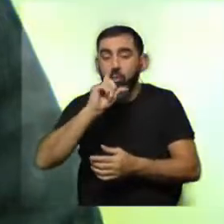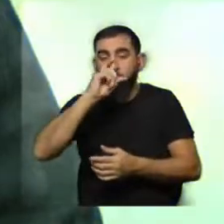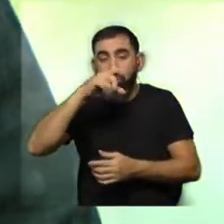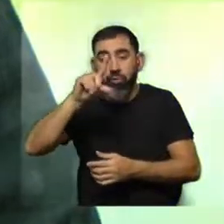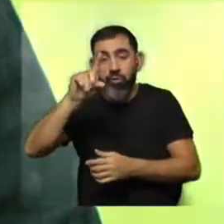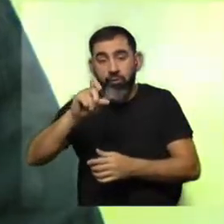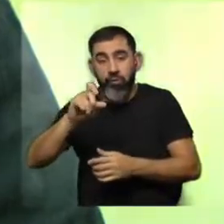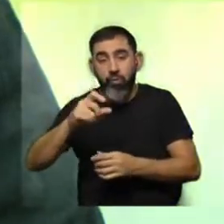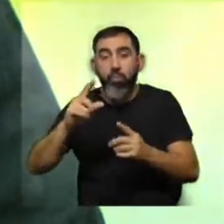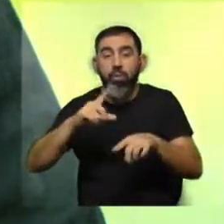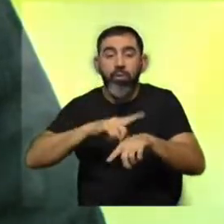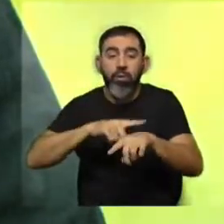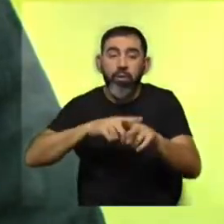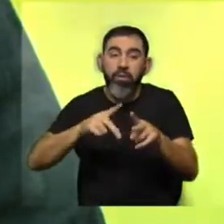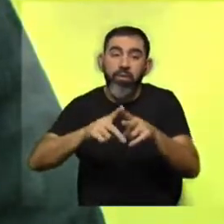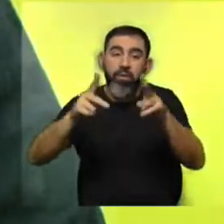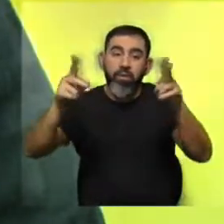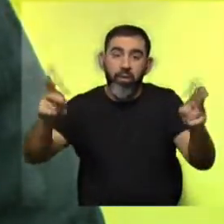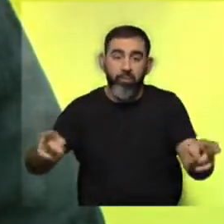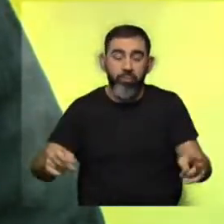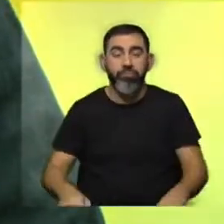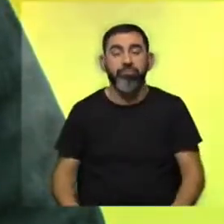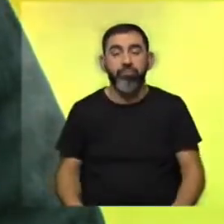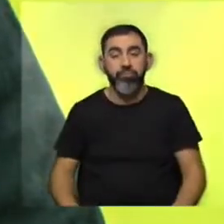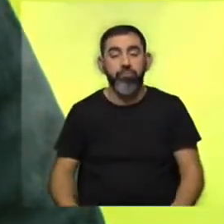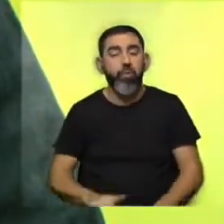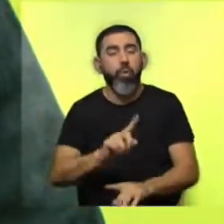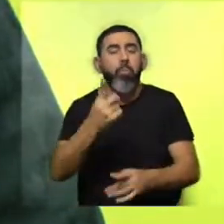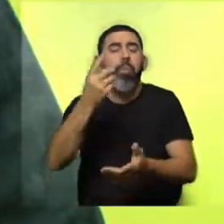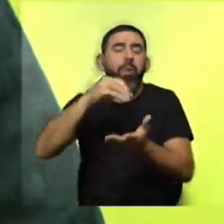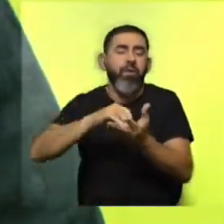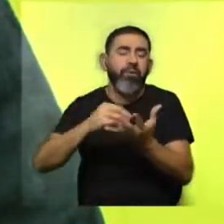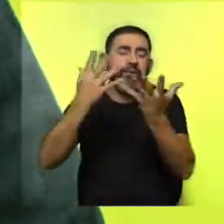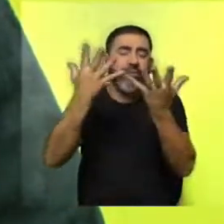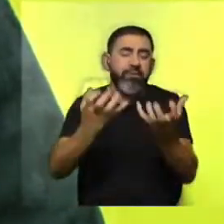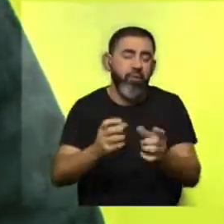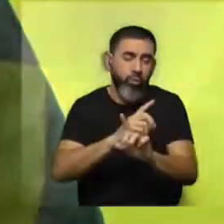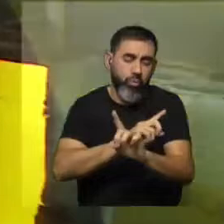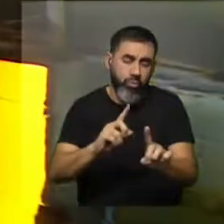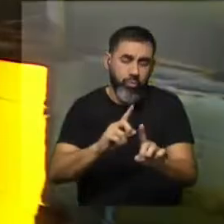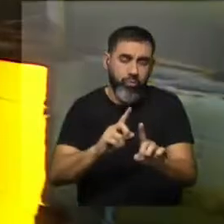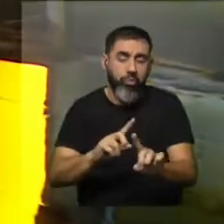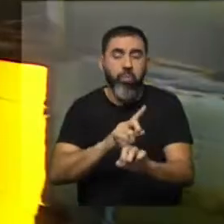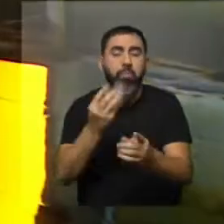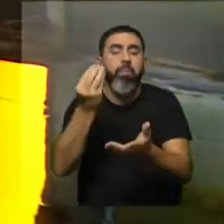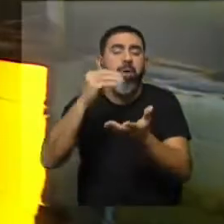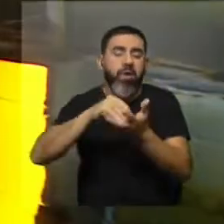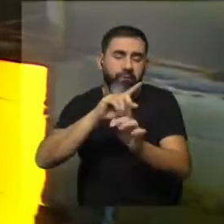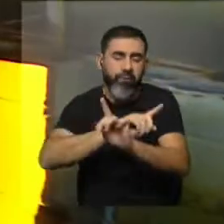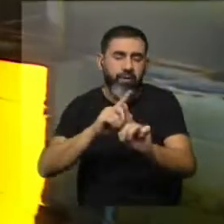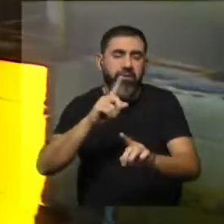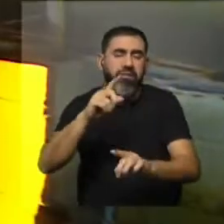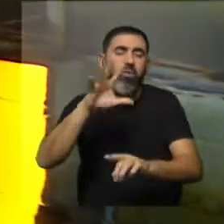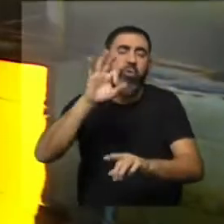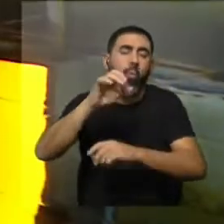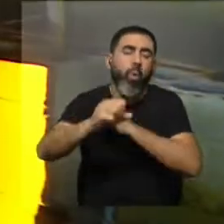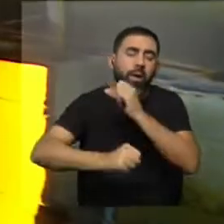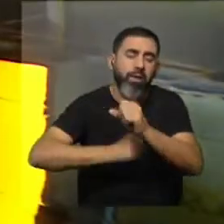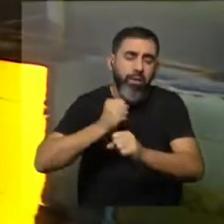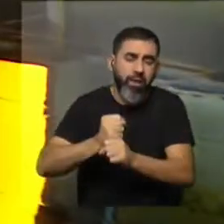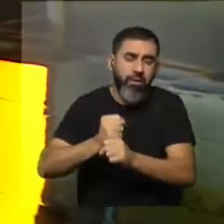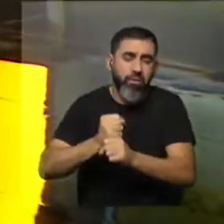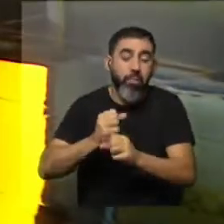por lo extenso. Claro, porque en realidad no es ni la primera sequía grande, ni es la primera vez a lo largo de 150 años